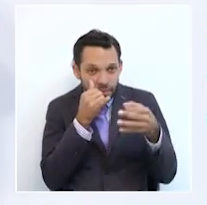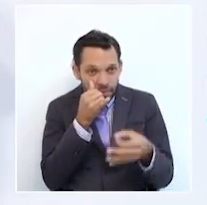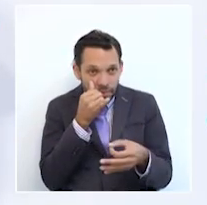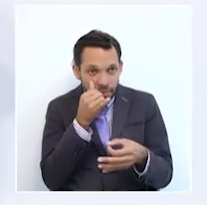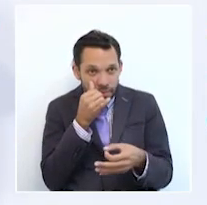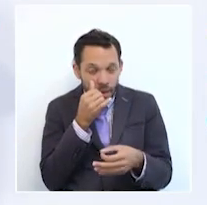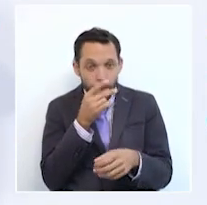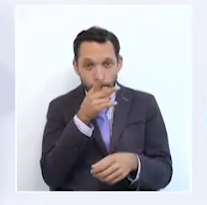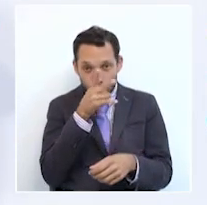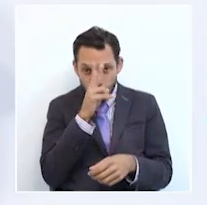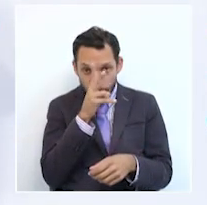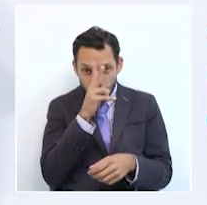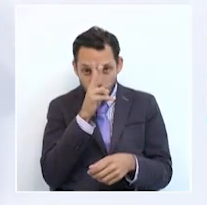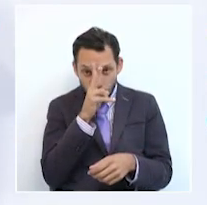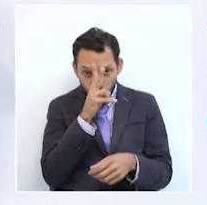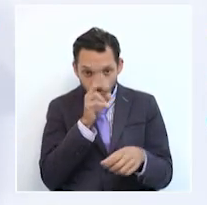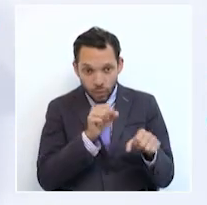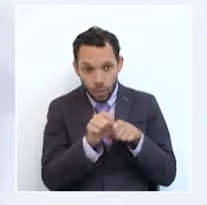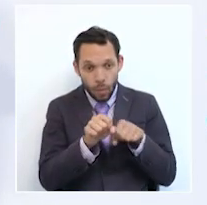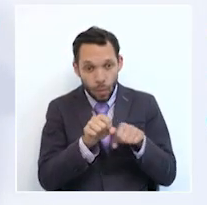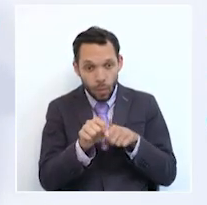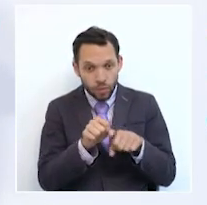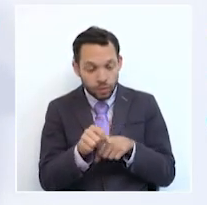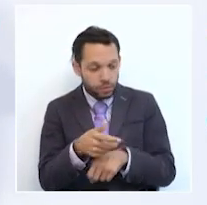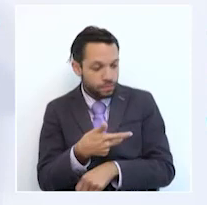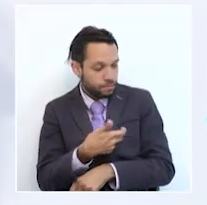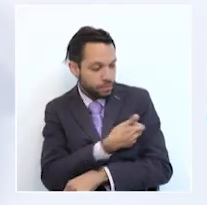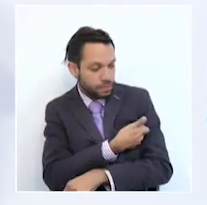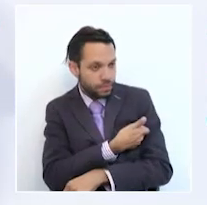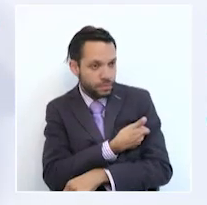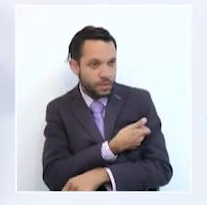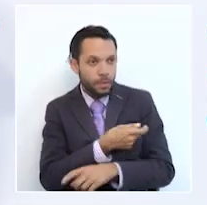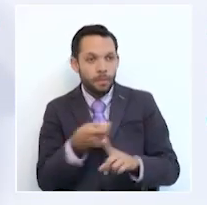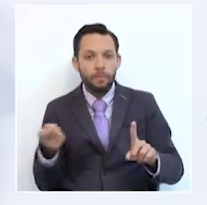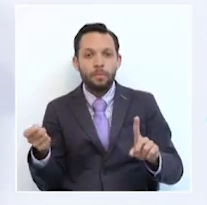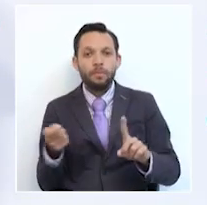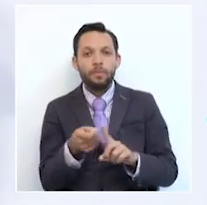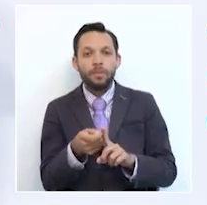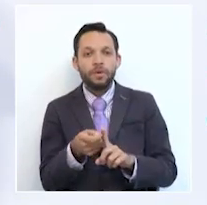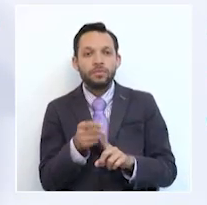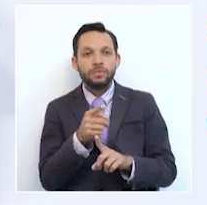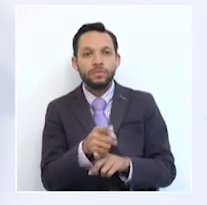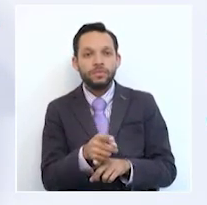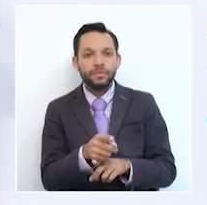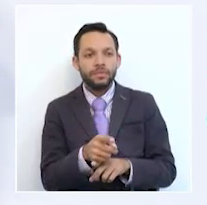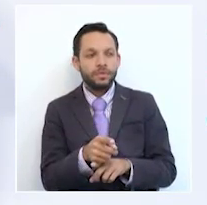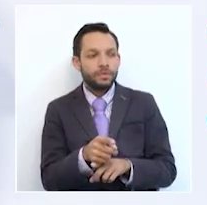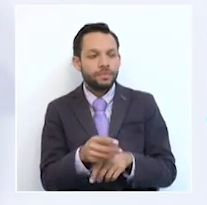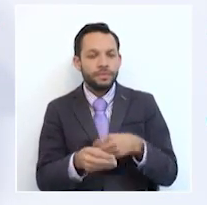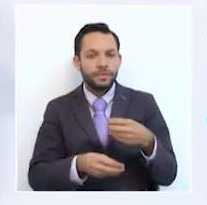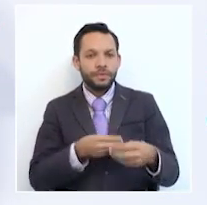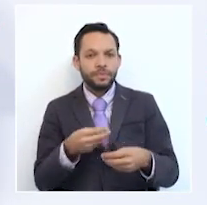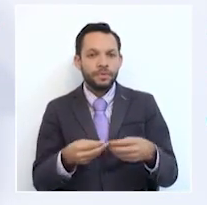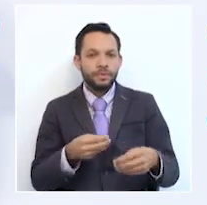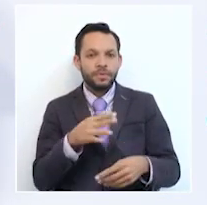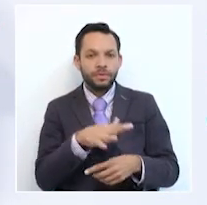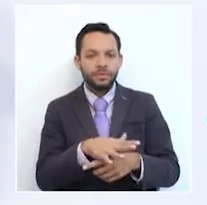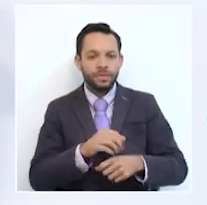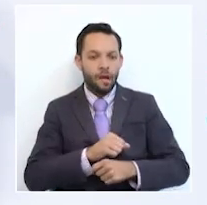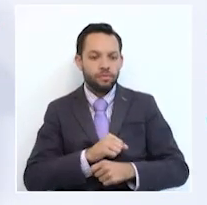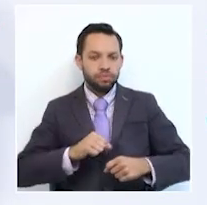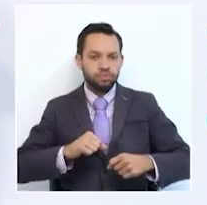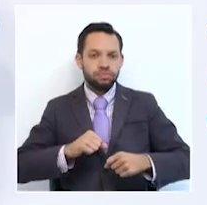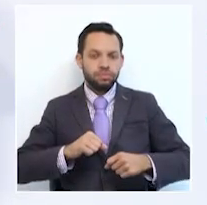los pollos de galpón no se le ponen hormonas pero son anormalmente anormales